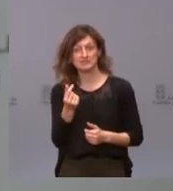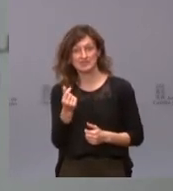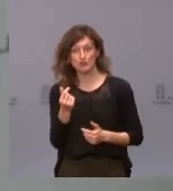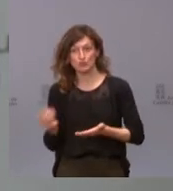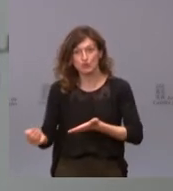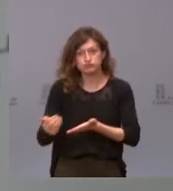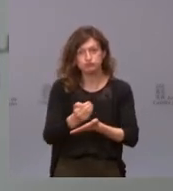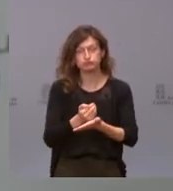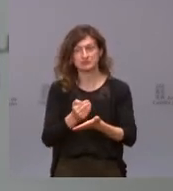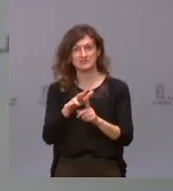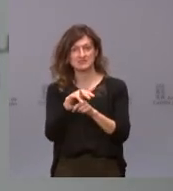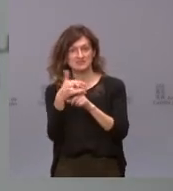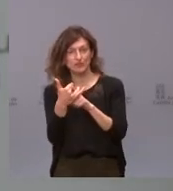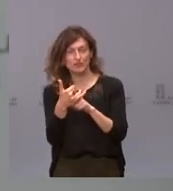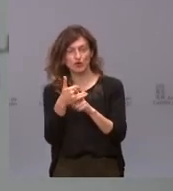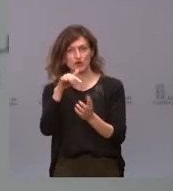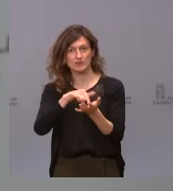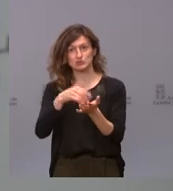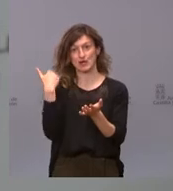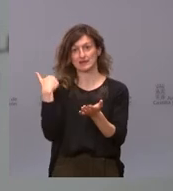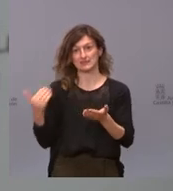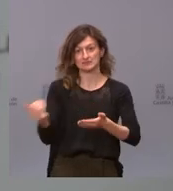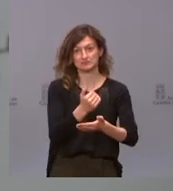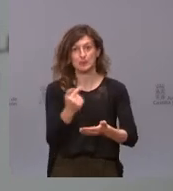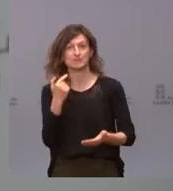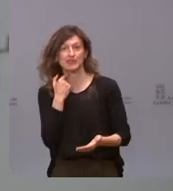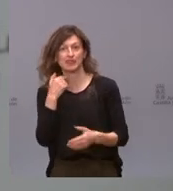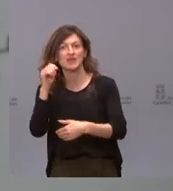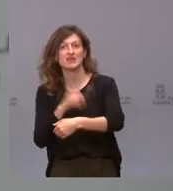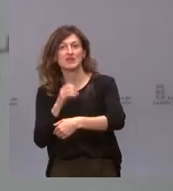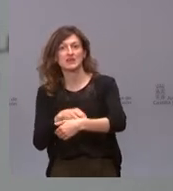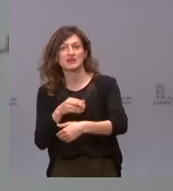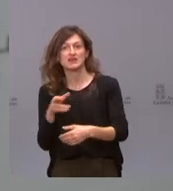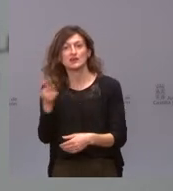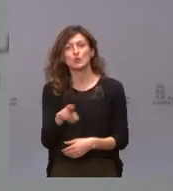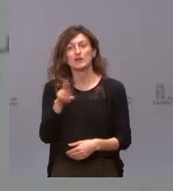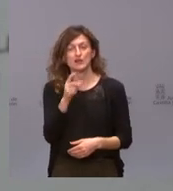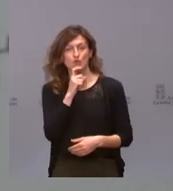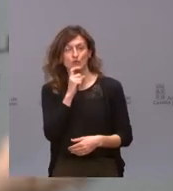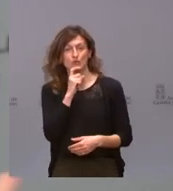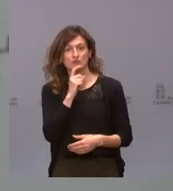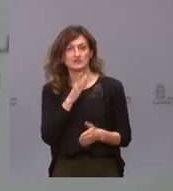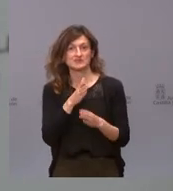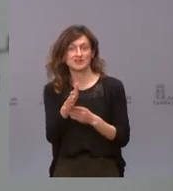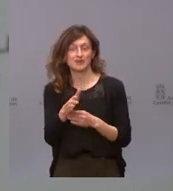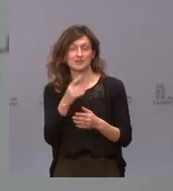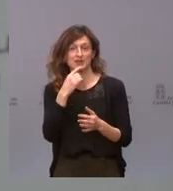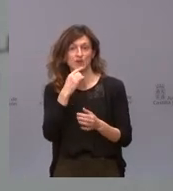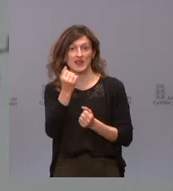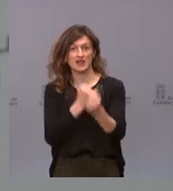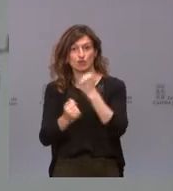situación o esta pérdida de ingresos lo llamamos el círculo virtuoso de la